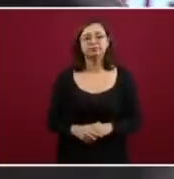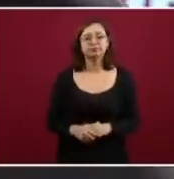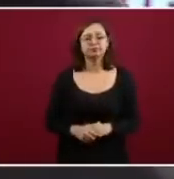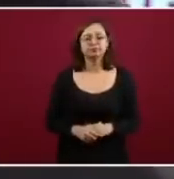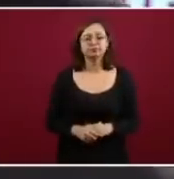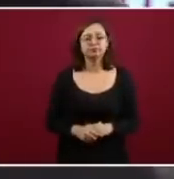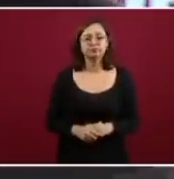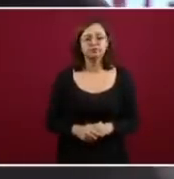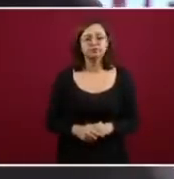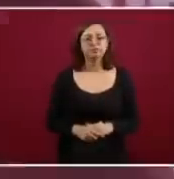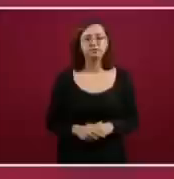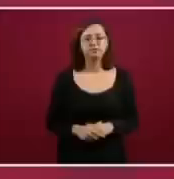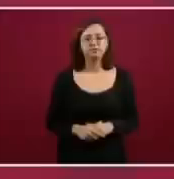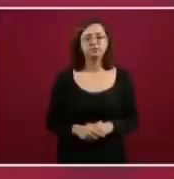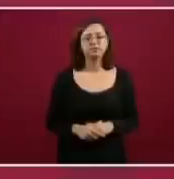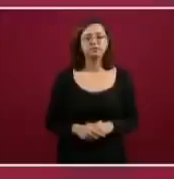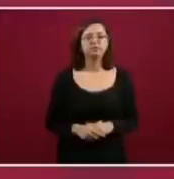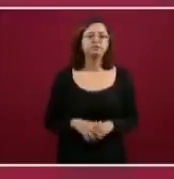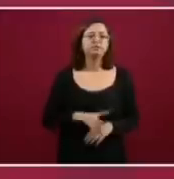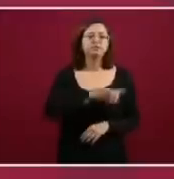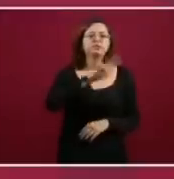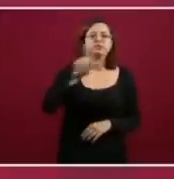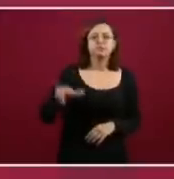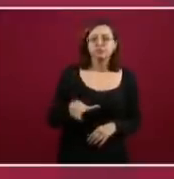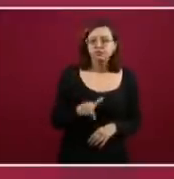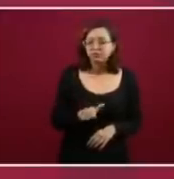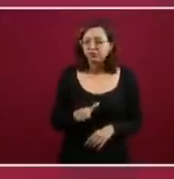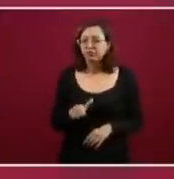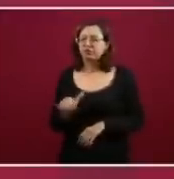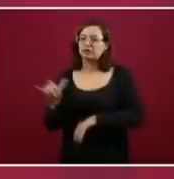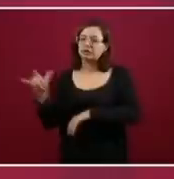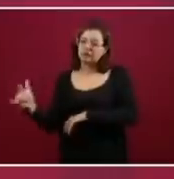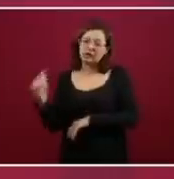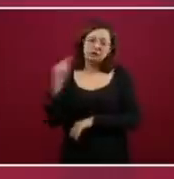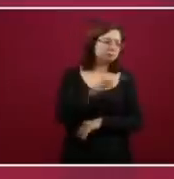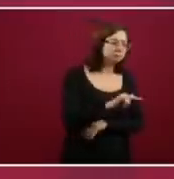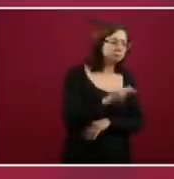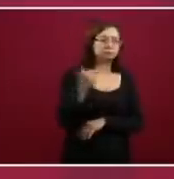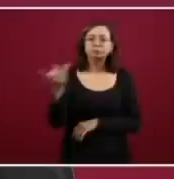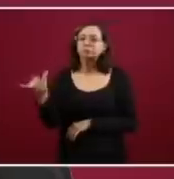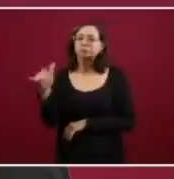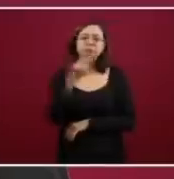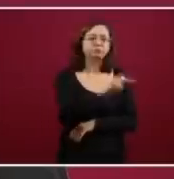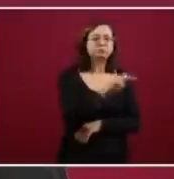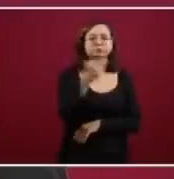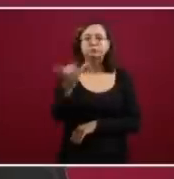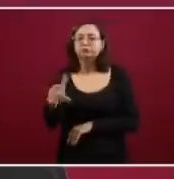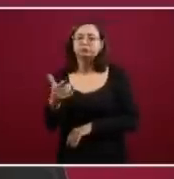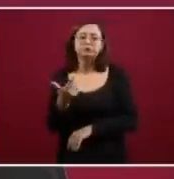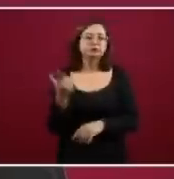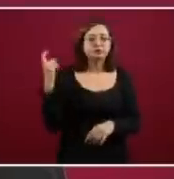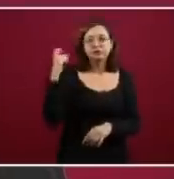y luego pues todo lo que ya se comentó ayer